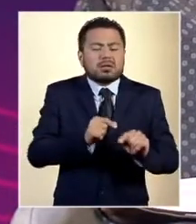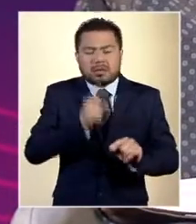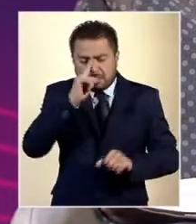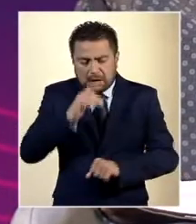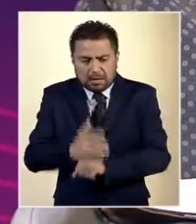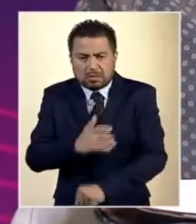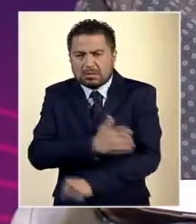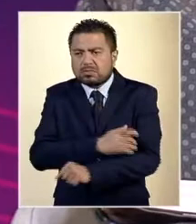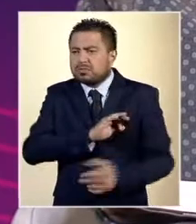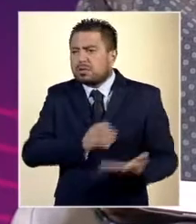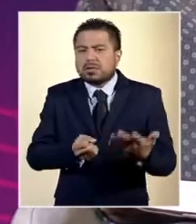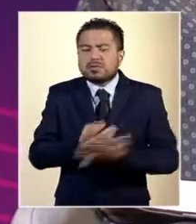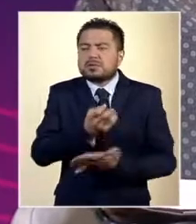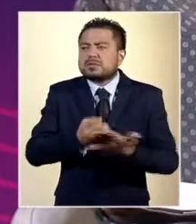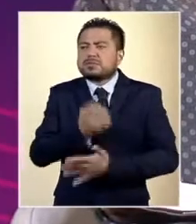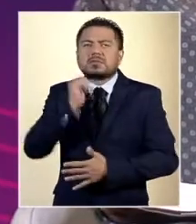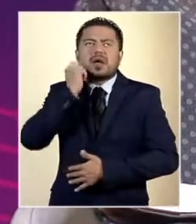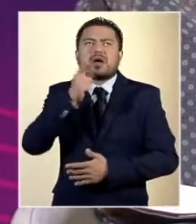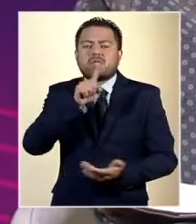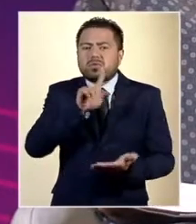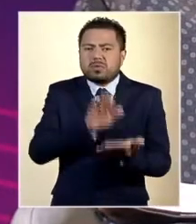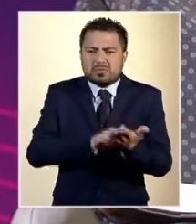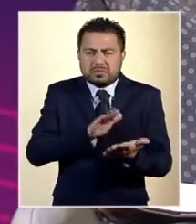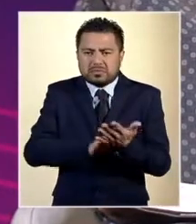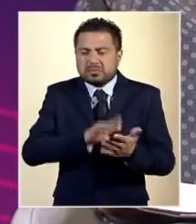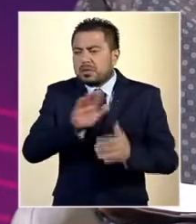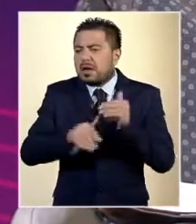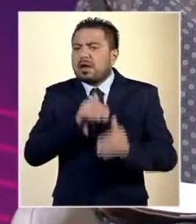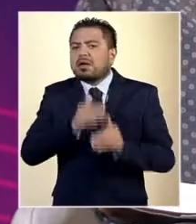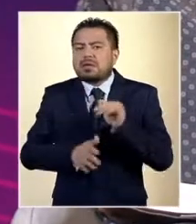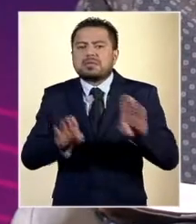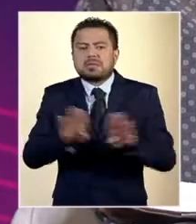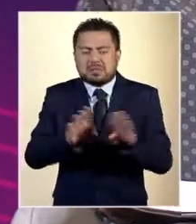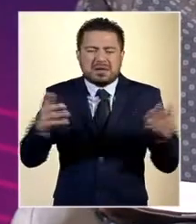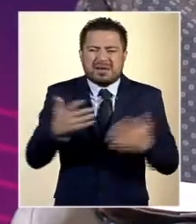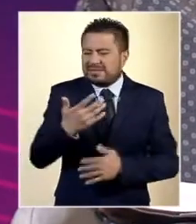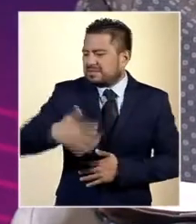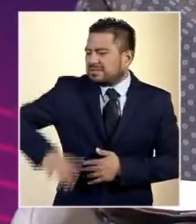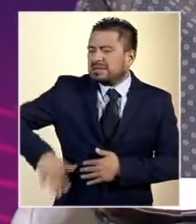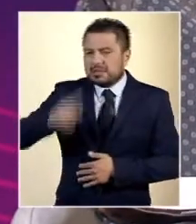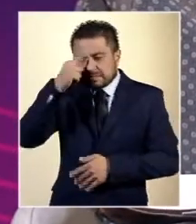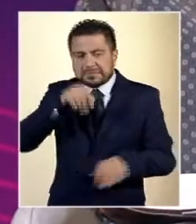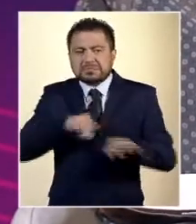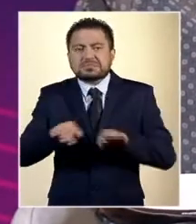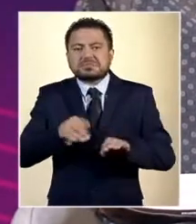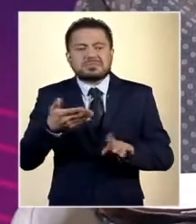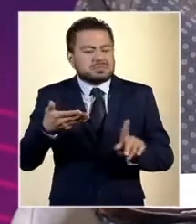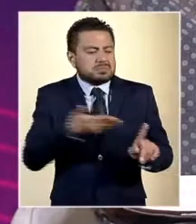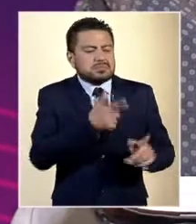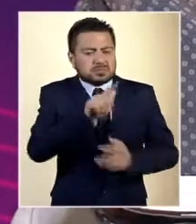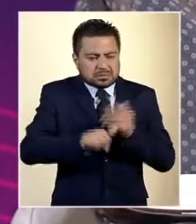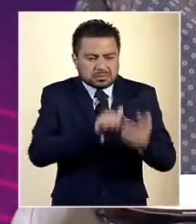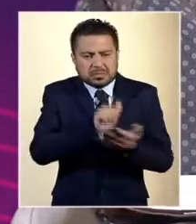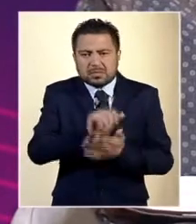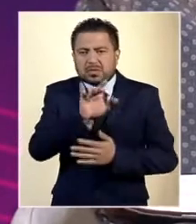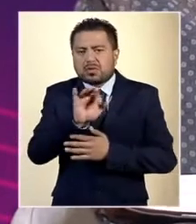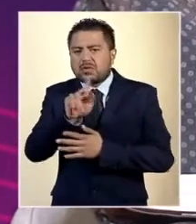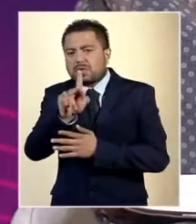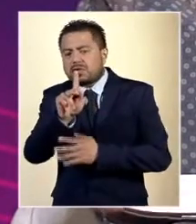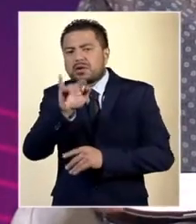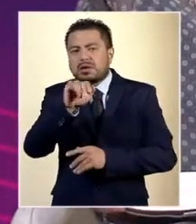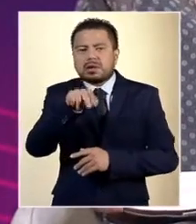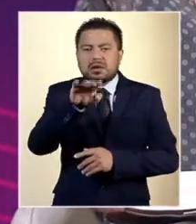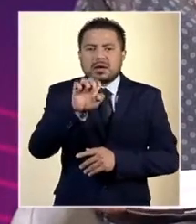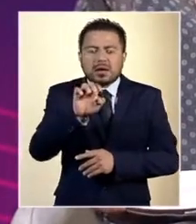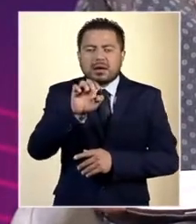para poder sacar por tal vez un solo documento, porque al final del día, como hace rato decía, para un trabajo te van a pedir tu acta, tu CURP, tu